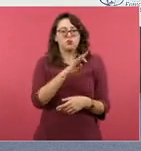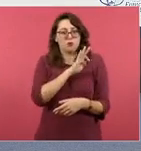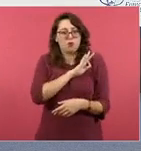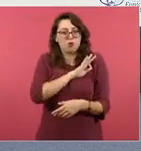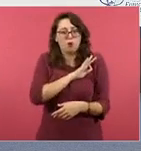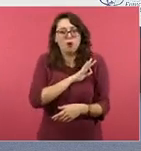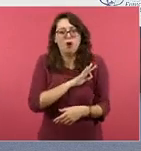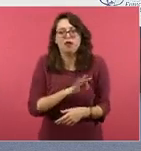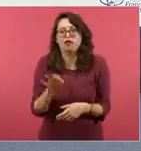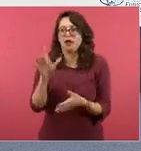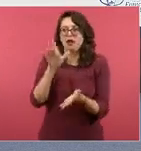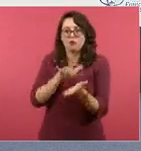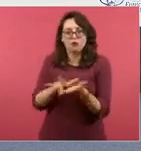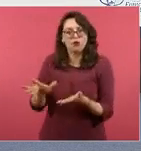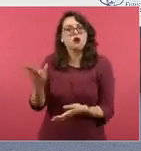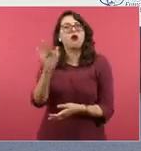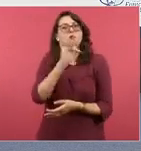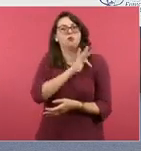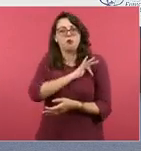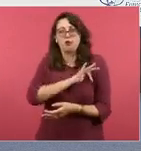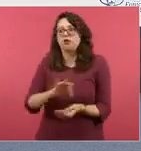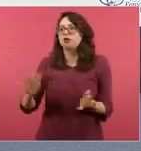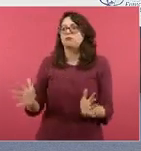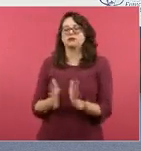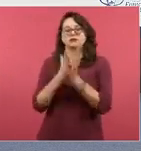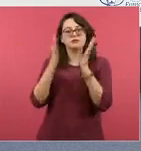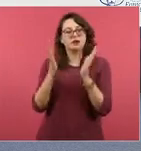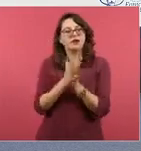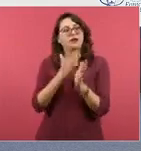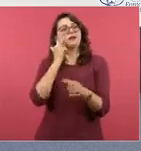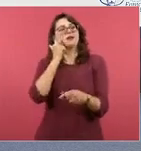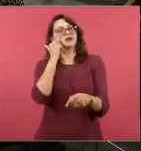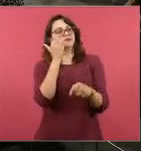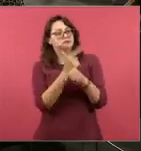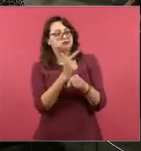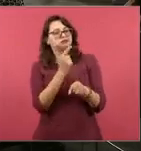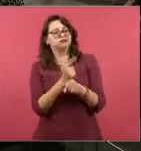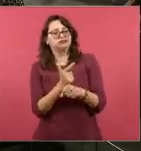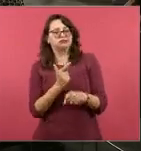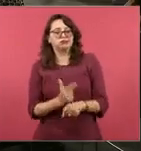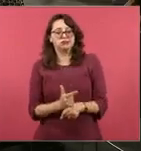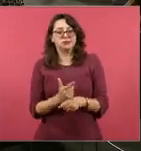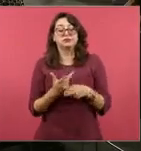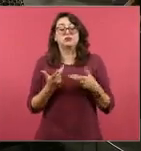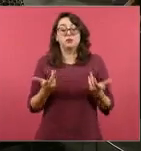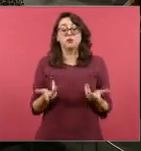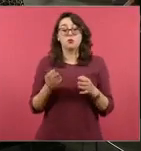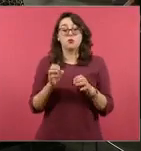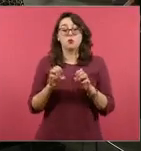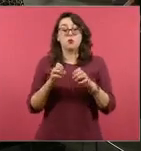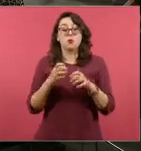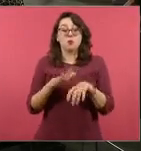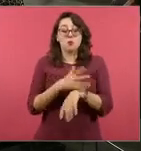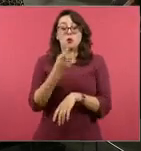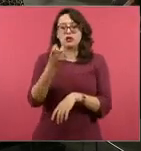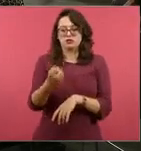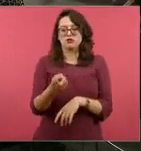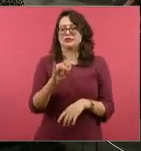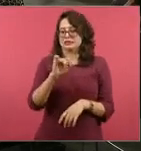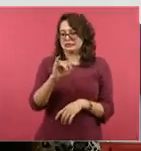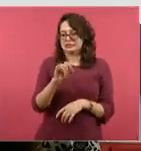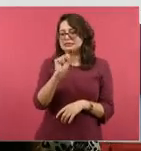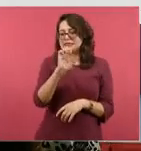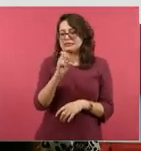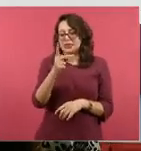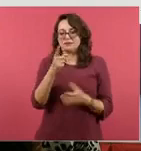todo este proceso educativo. Por lo mismo, es básico hacer notar que aquí hay un plan de estudio y programas,